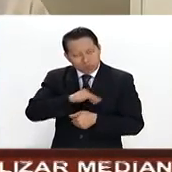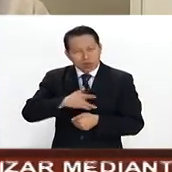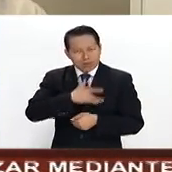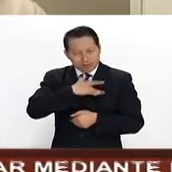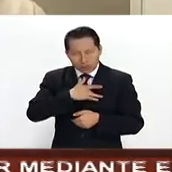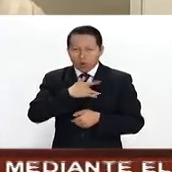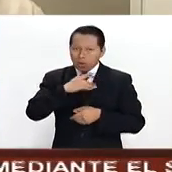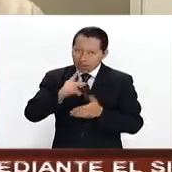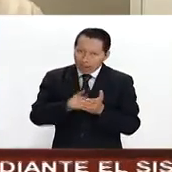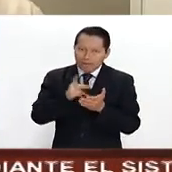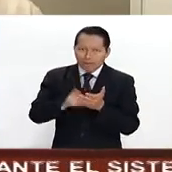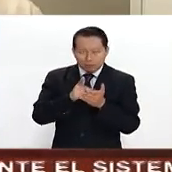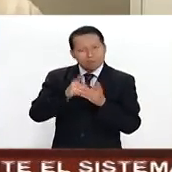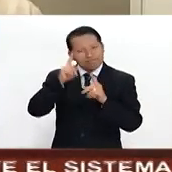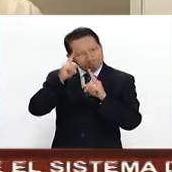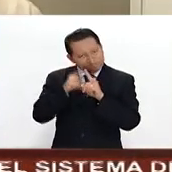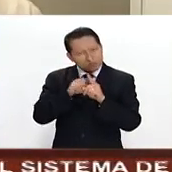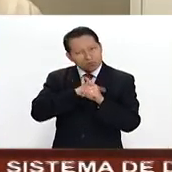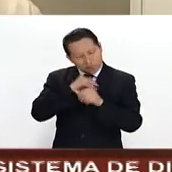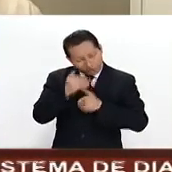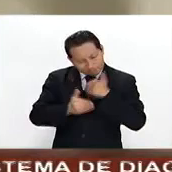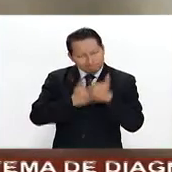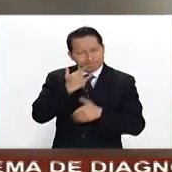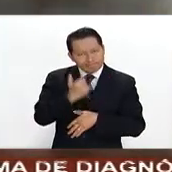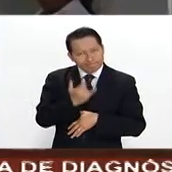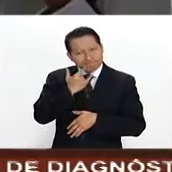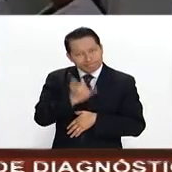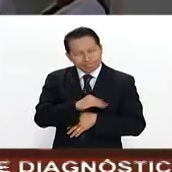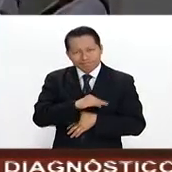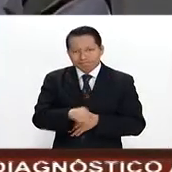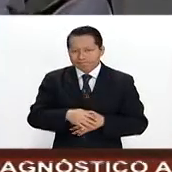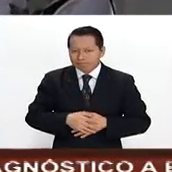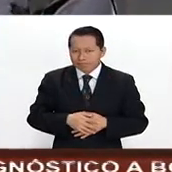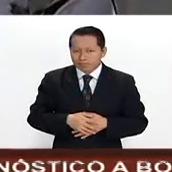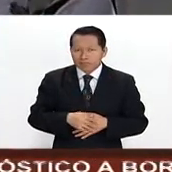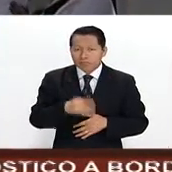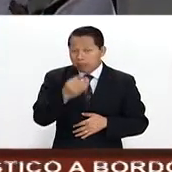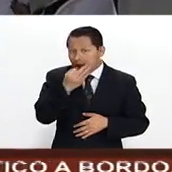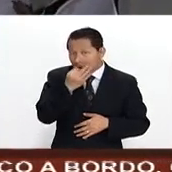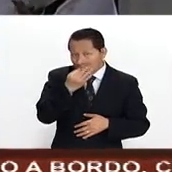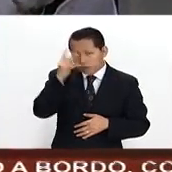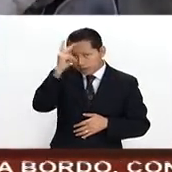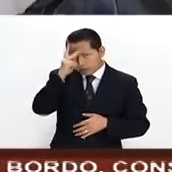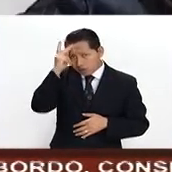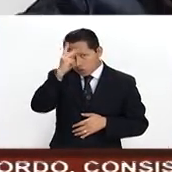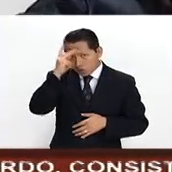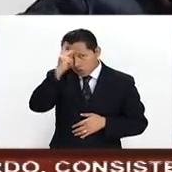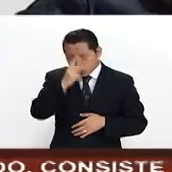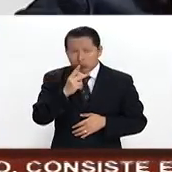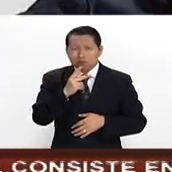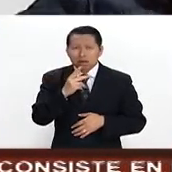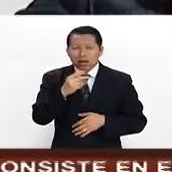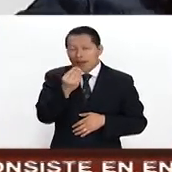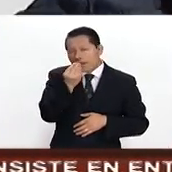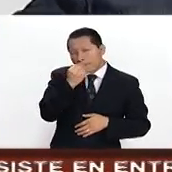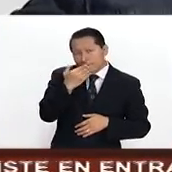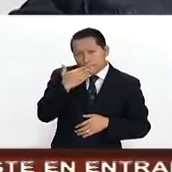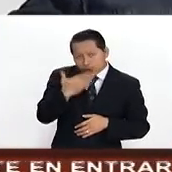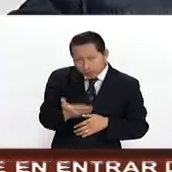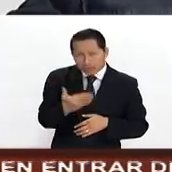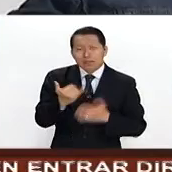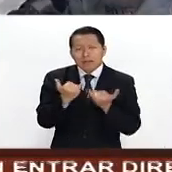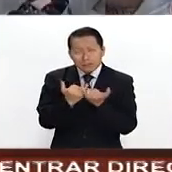la vida a pesar de lo doloroso de la pérdida. Son médicos, psicólogos, nutriólogos y